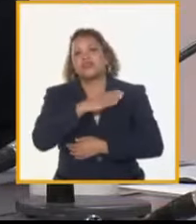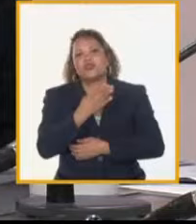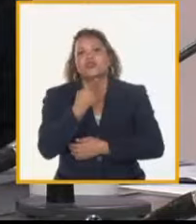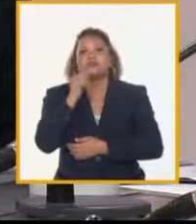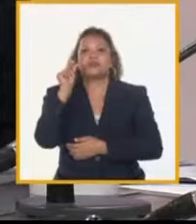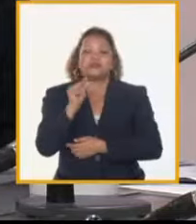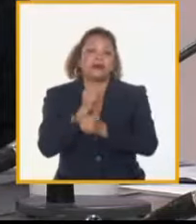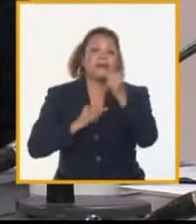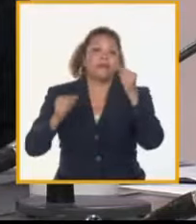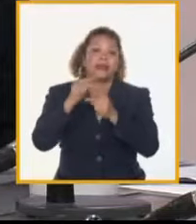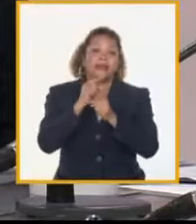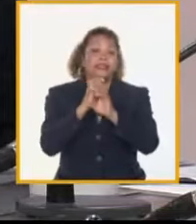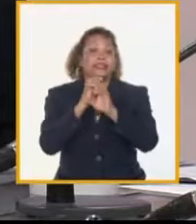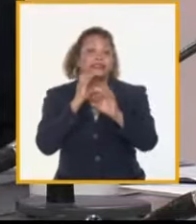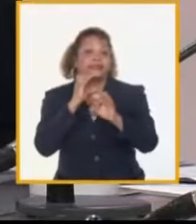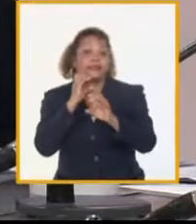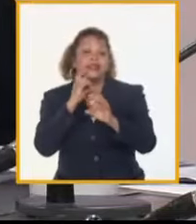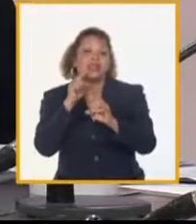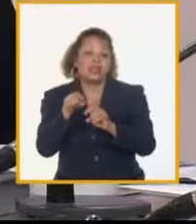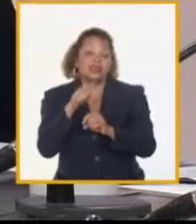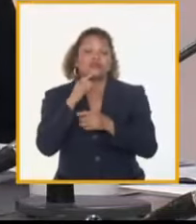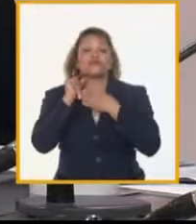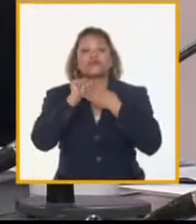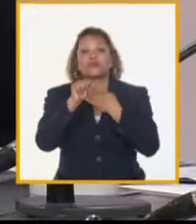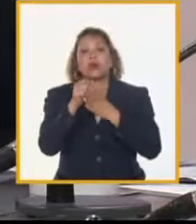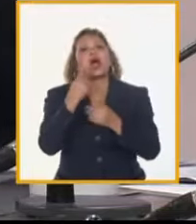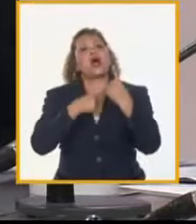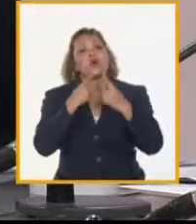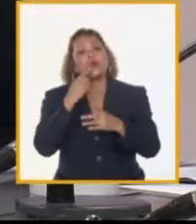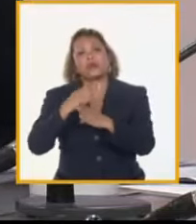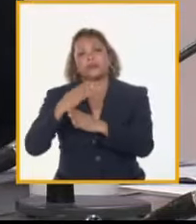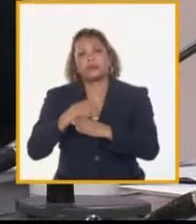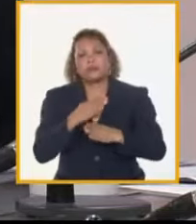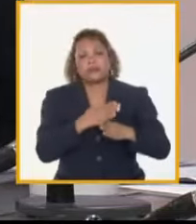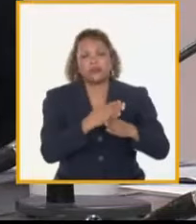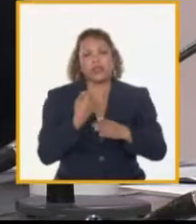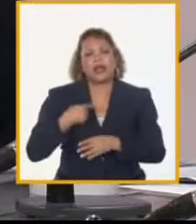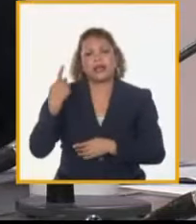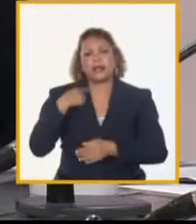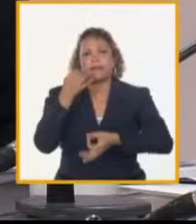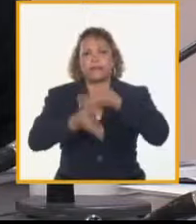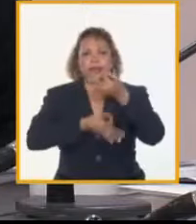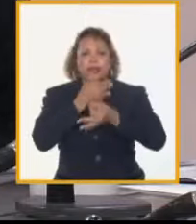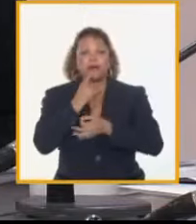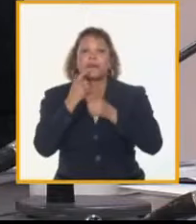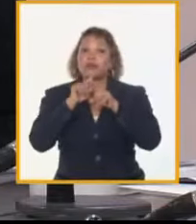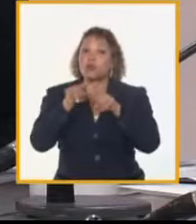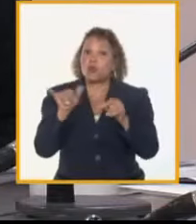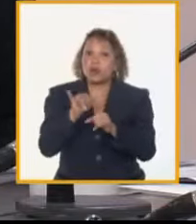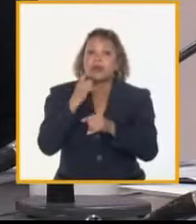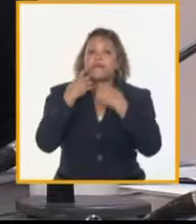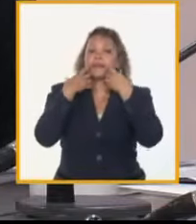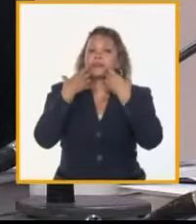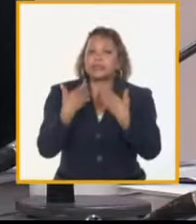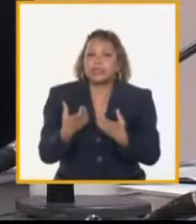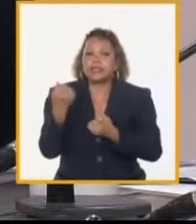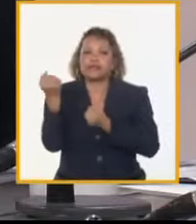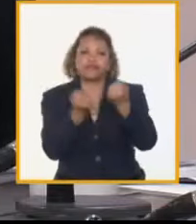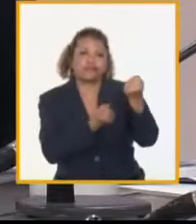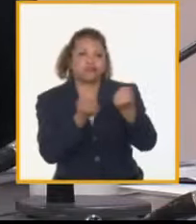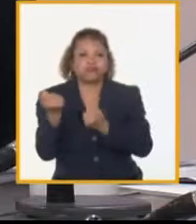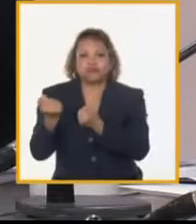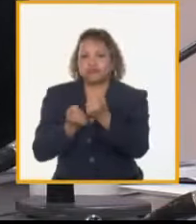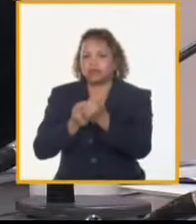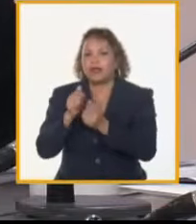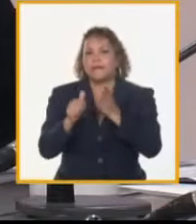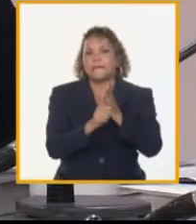ómnibus nacionales, que sigue siendo un servicio, aún con las limitaciones que ayer se hablaba, pues muy importante para la transportación de